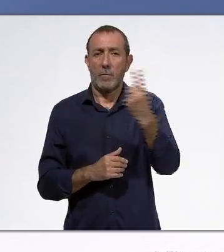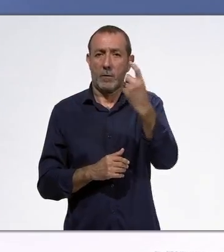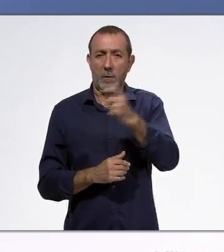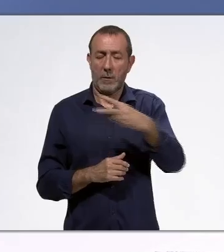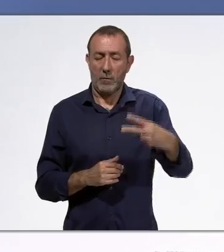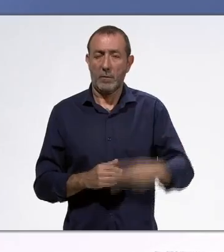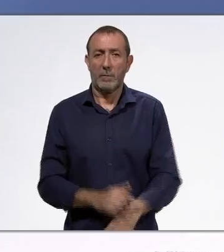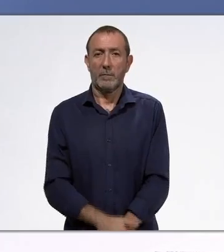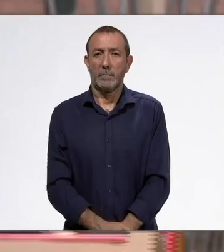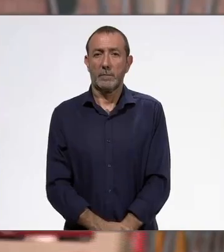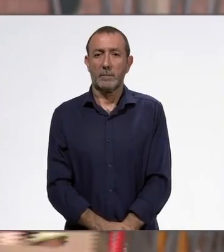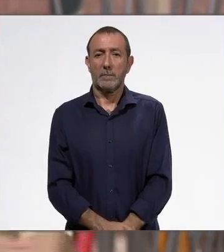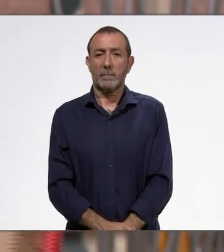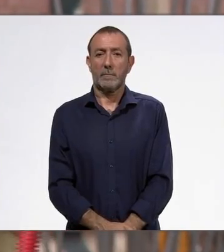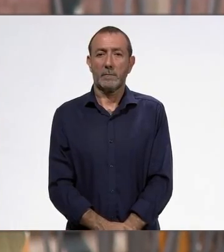euros